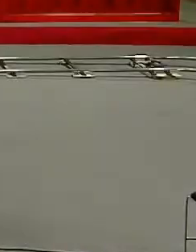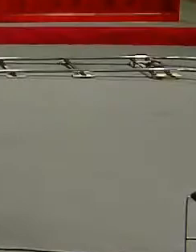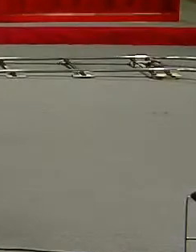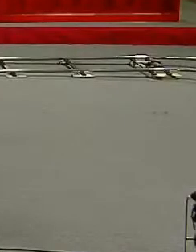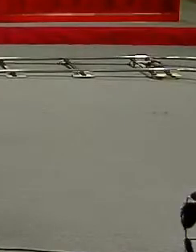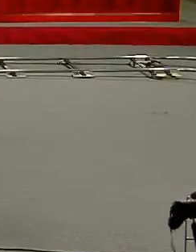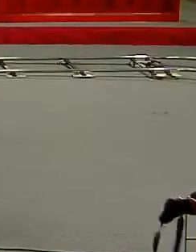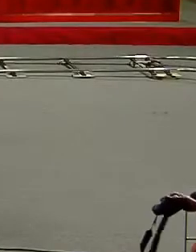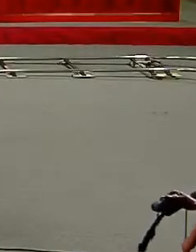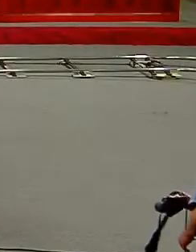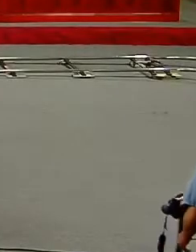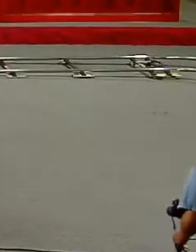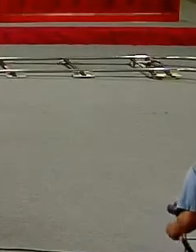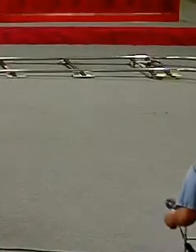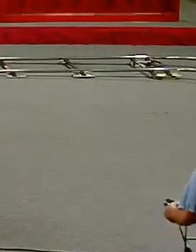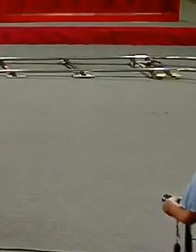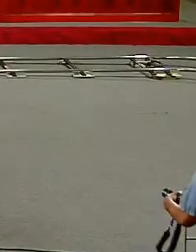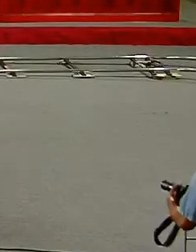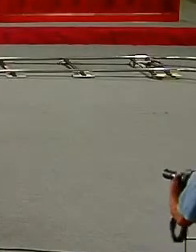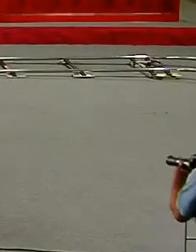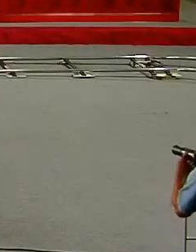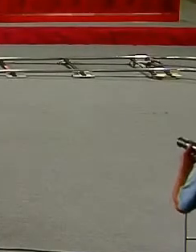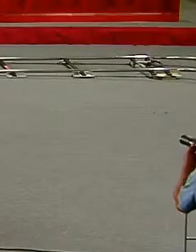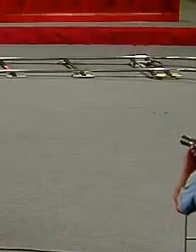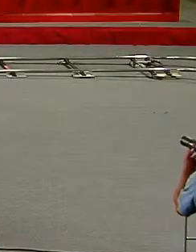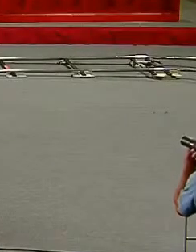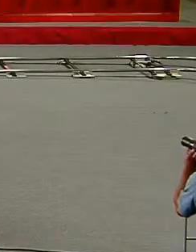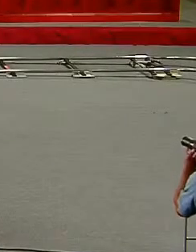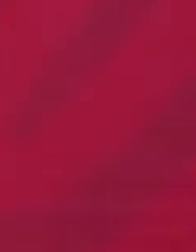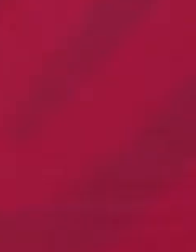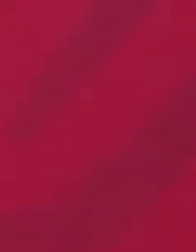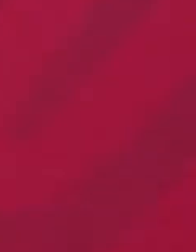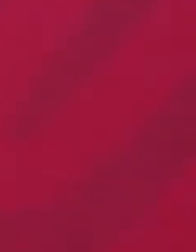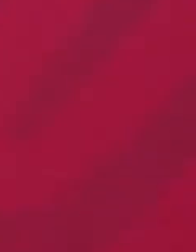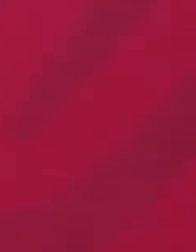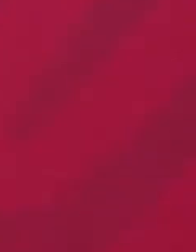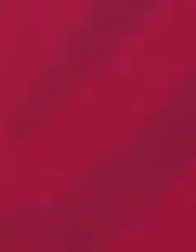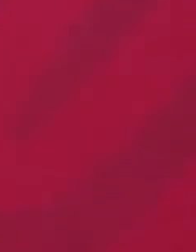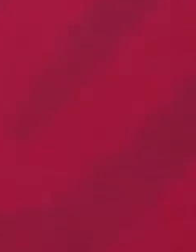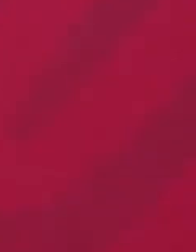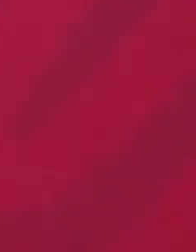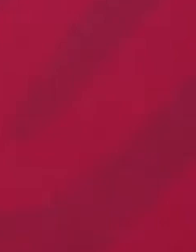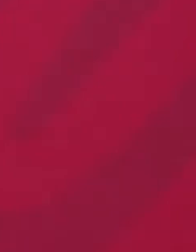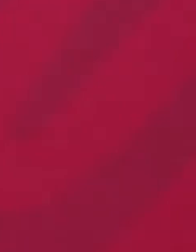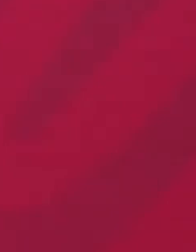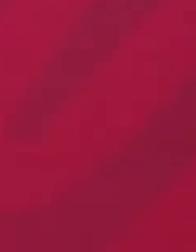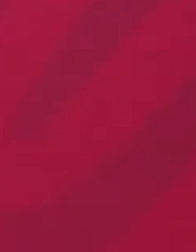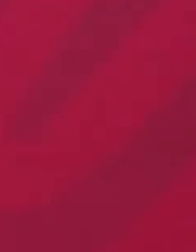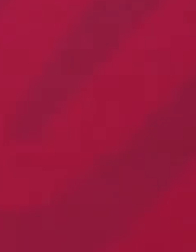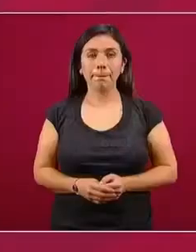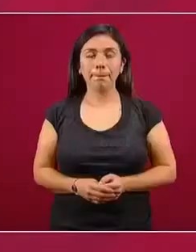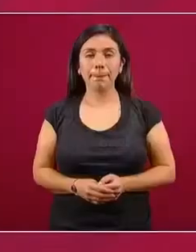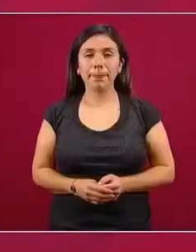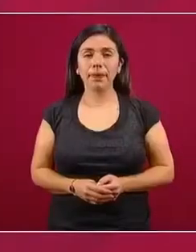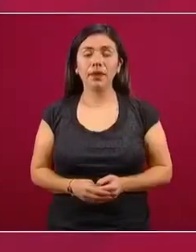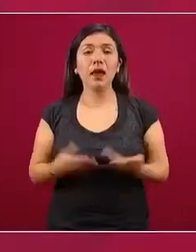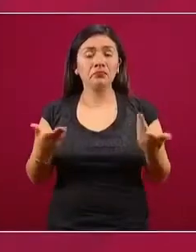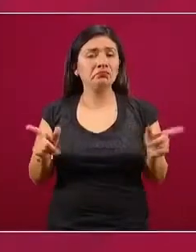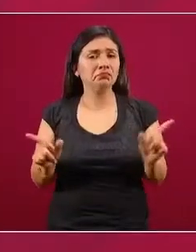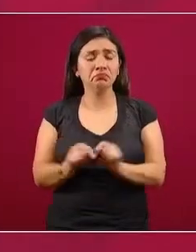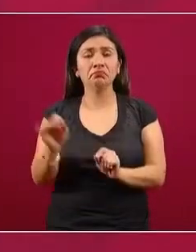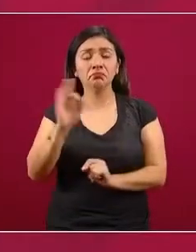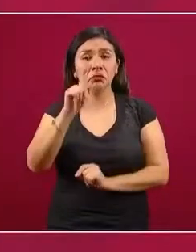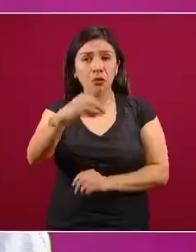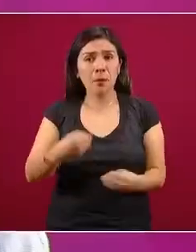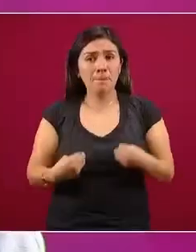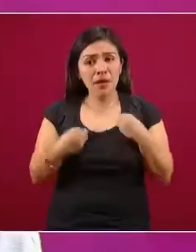un repertorio más amplio de información. Entonces, en resumen, si usted vive en Campeche, usted es de Campeche, usted está preocupado